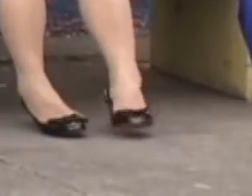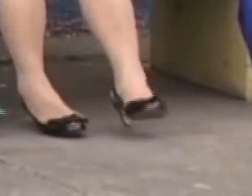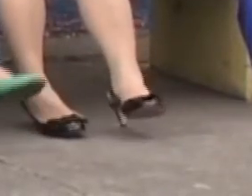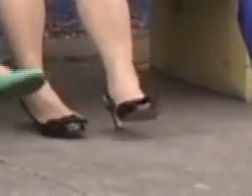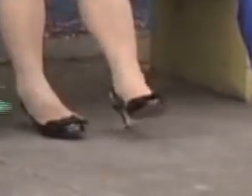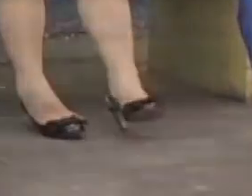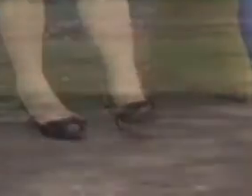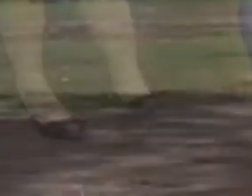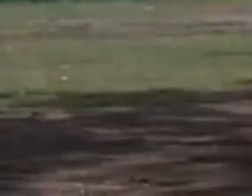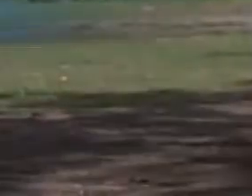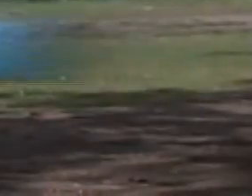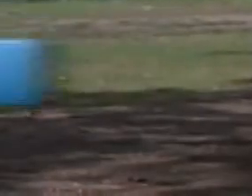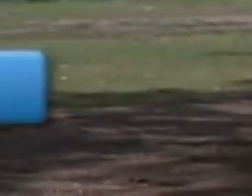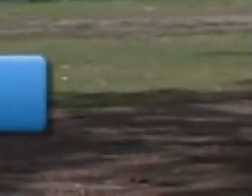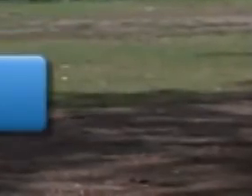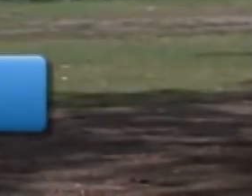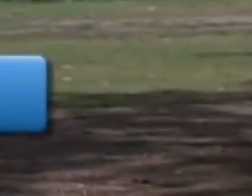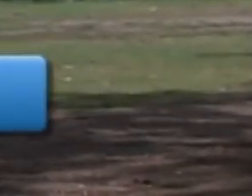¡Gracias!